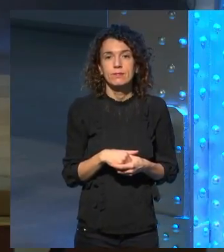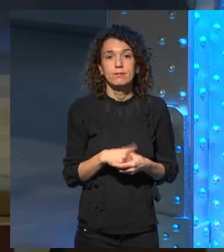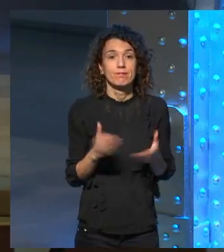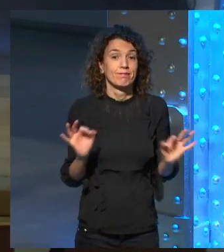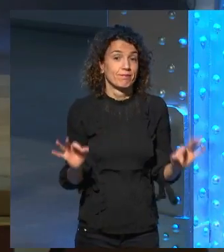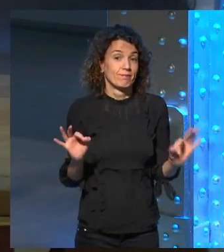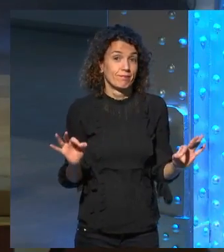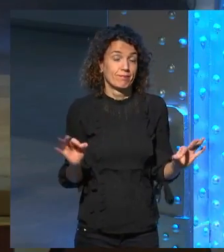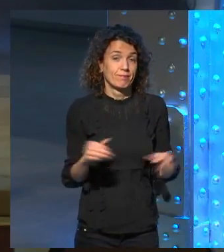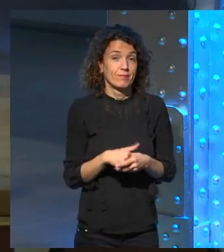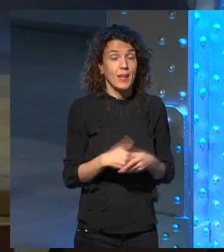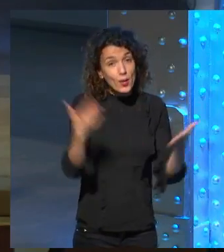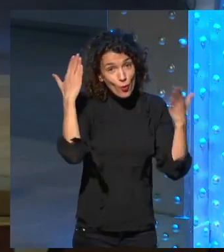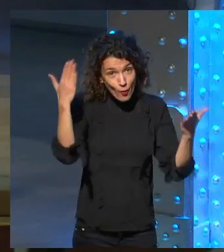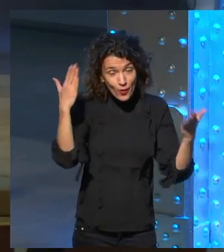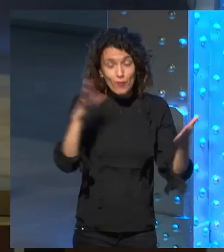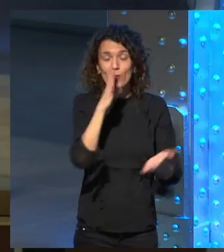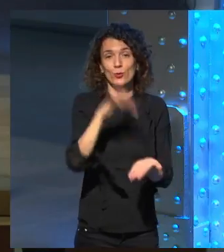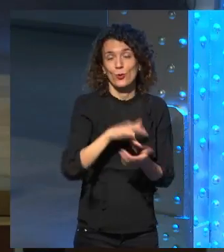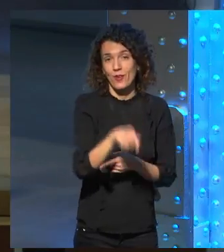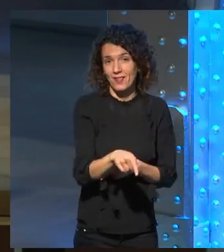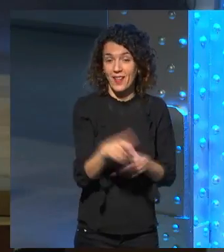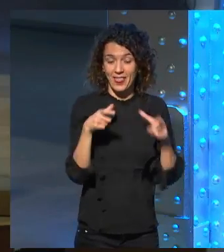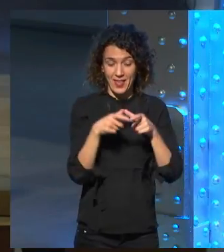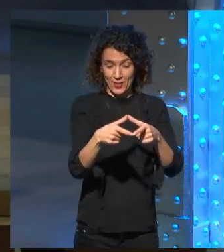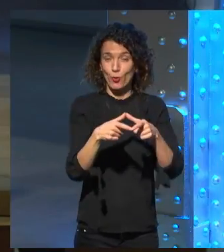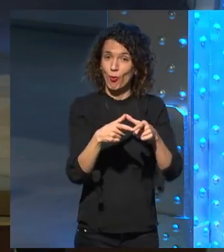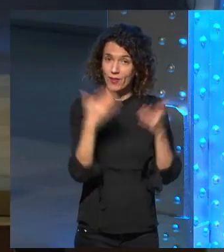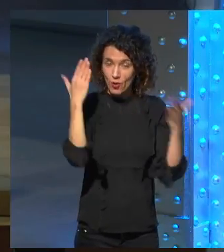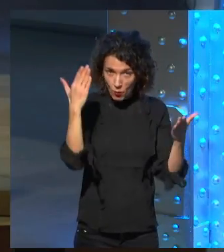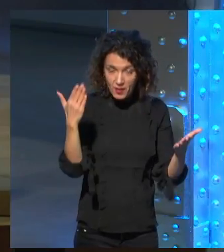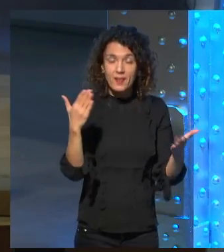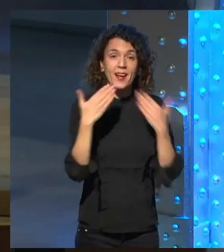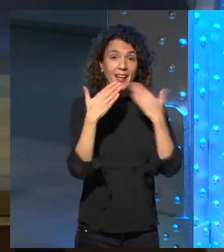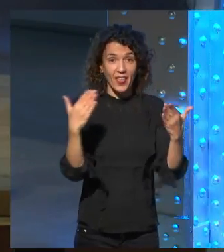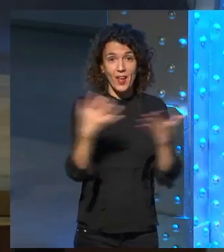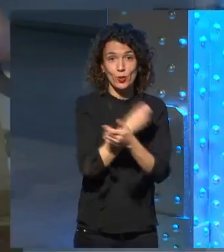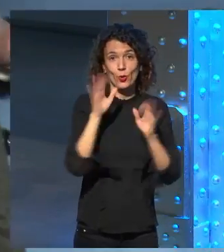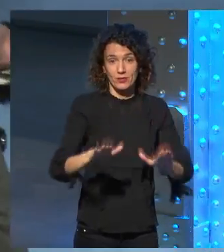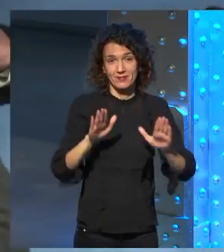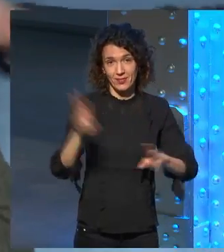Bueno, pues enhorabuena por ese Muchas disco, gracias. y gracias a todos